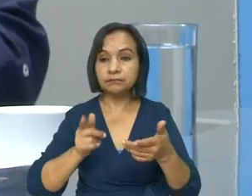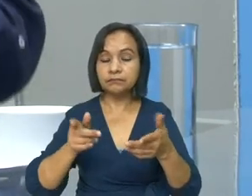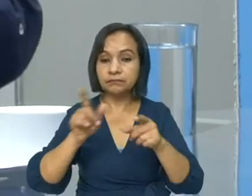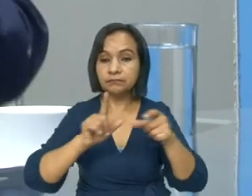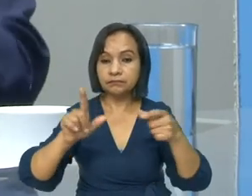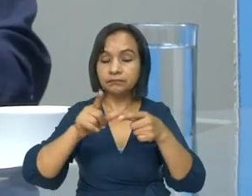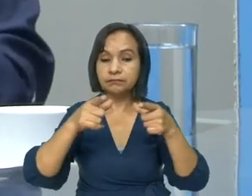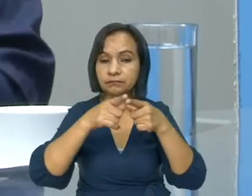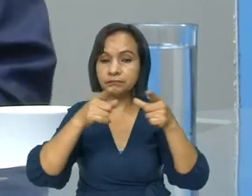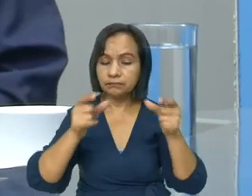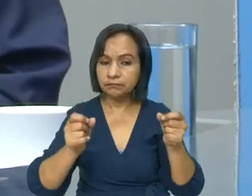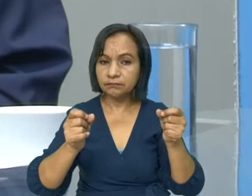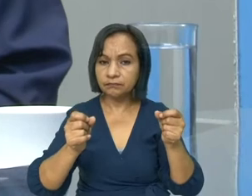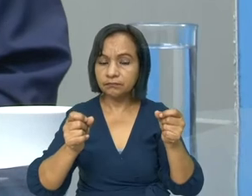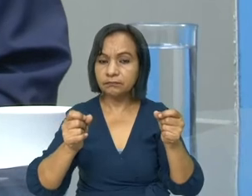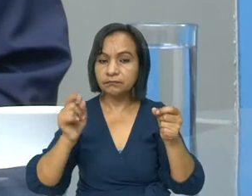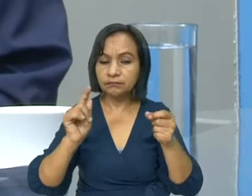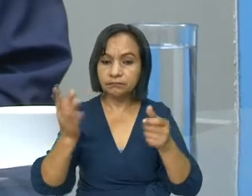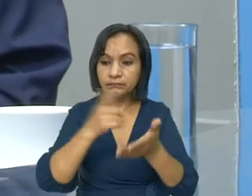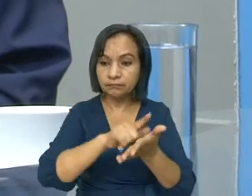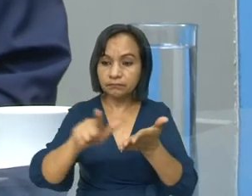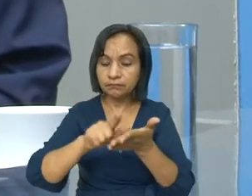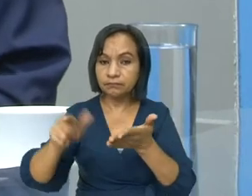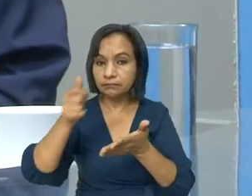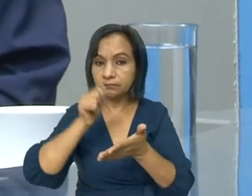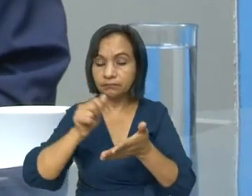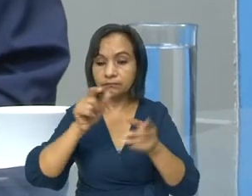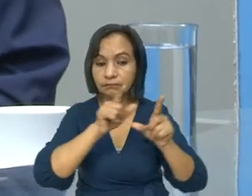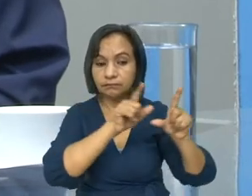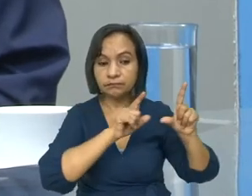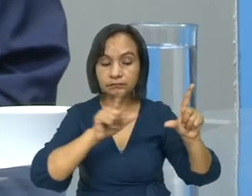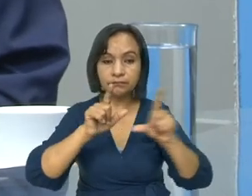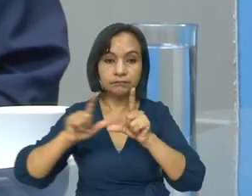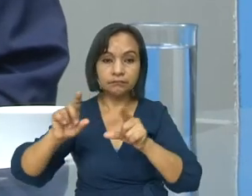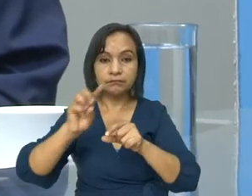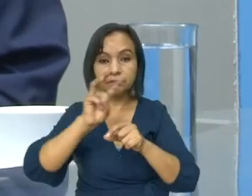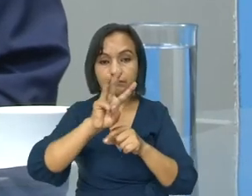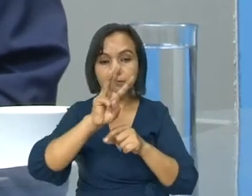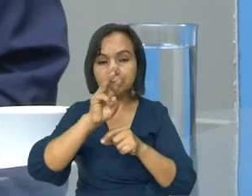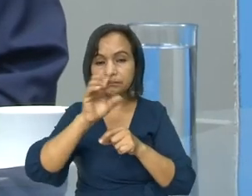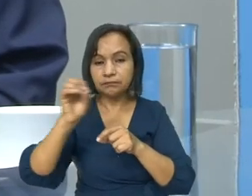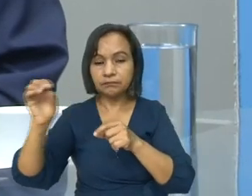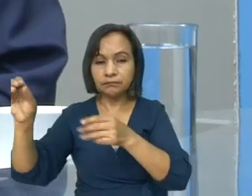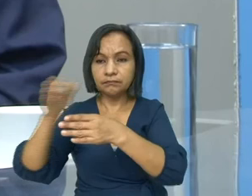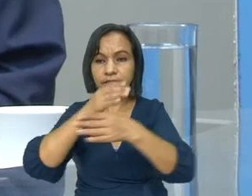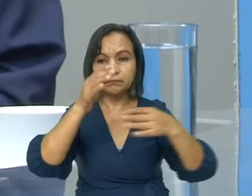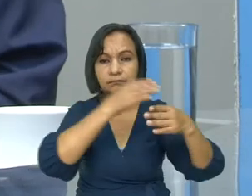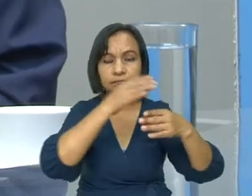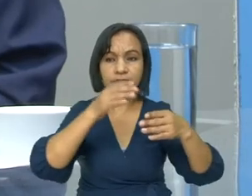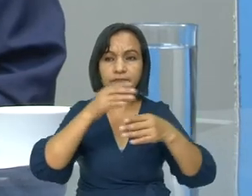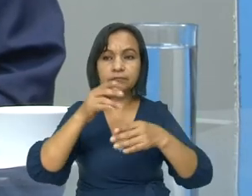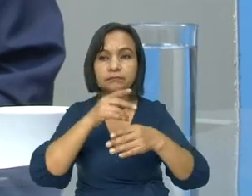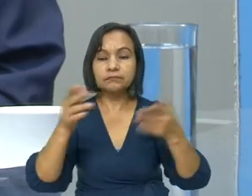Managua, ya con lo que es el tratamiento y áreas de esparcimiento, porque ahí hay 300 ranchitos distribuidos en todo el puerto.